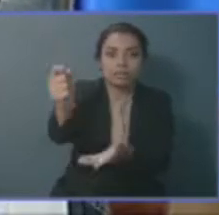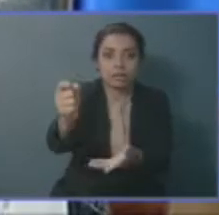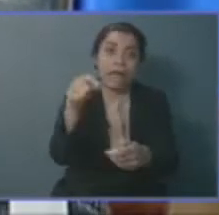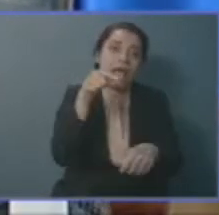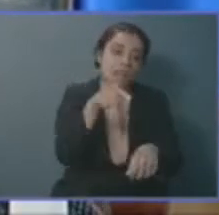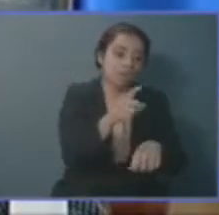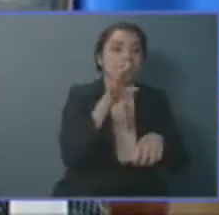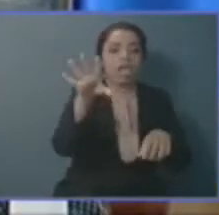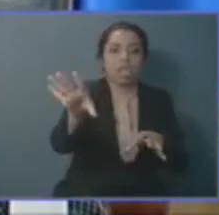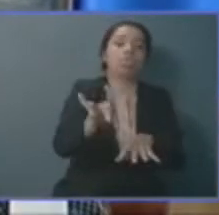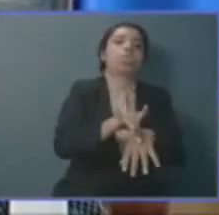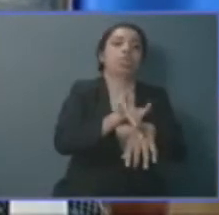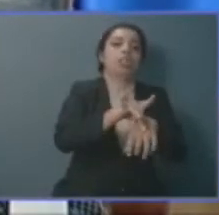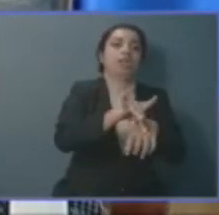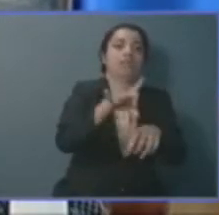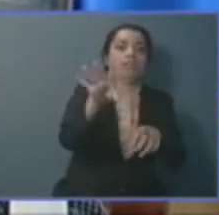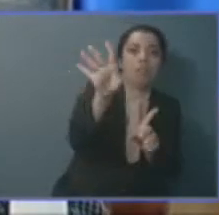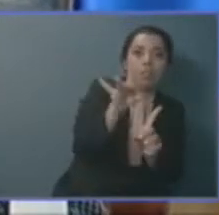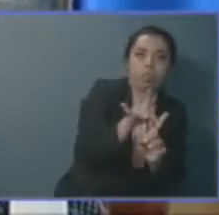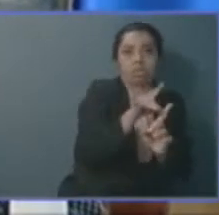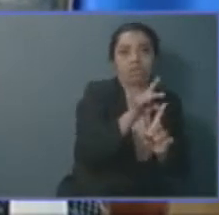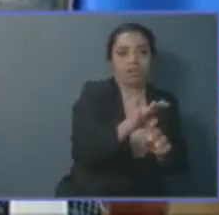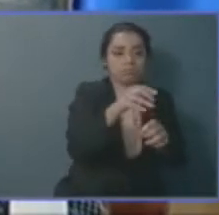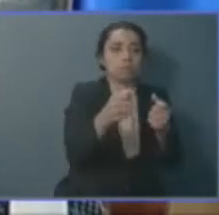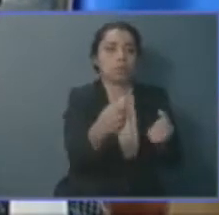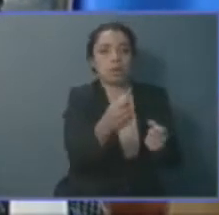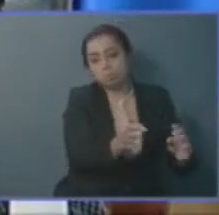ocurrió. Y eso es demostrable.